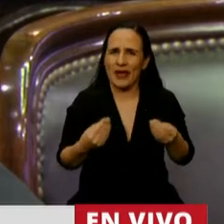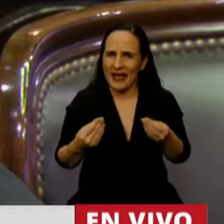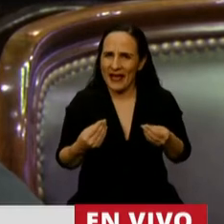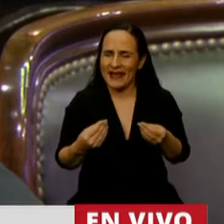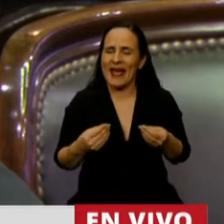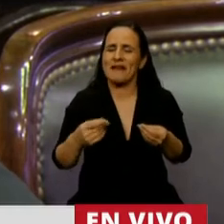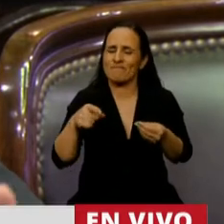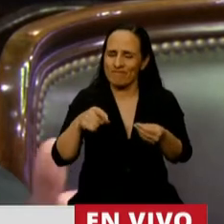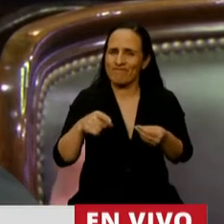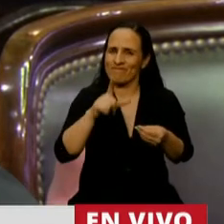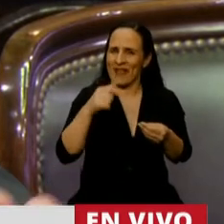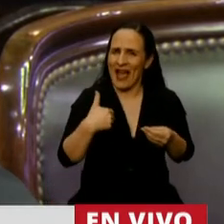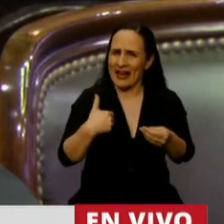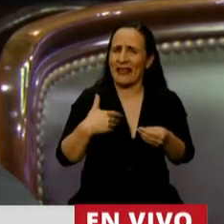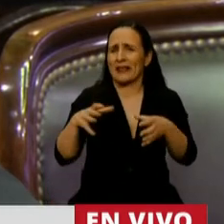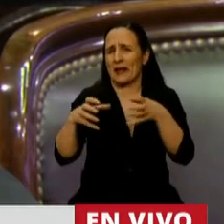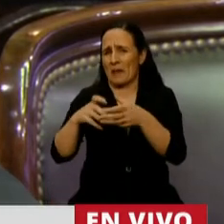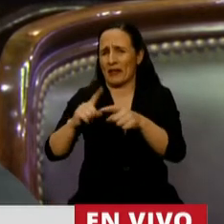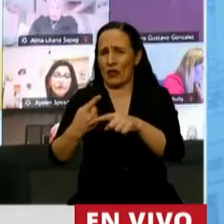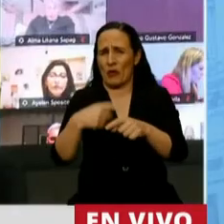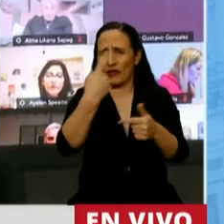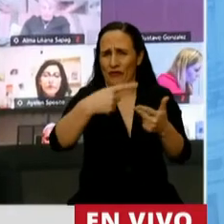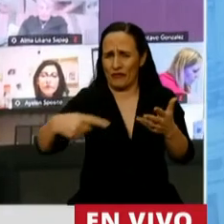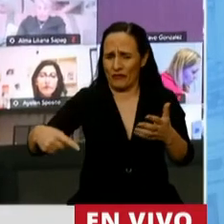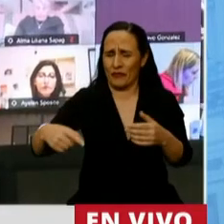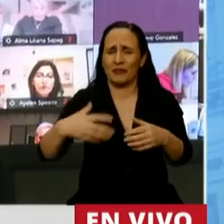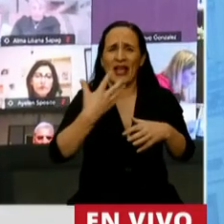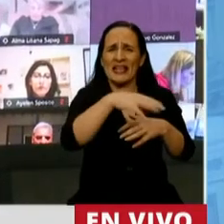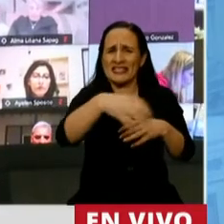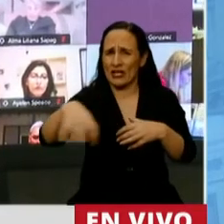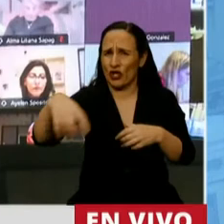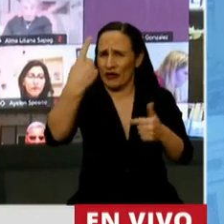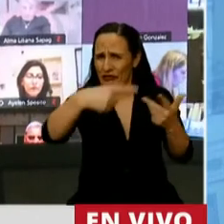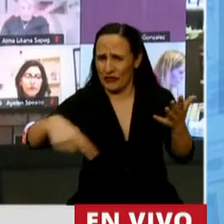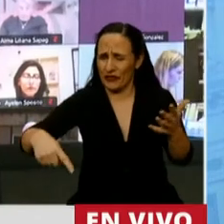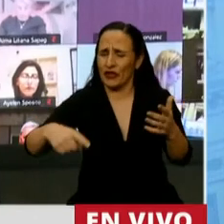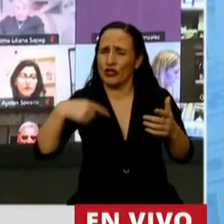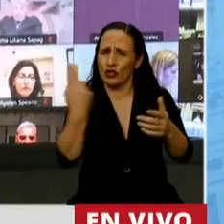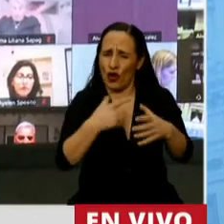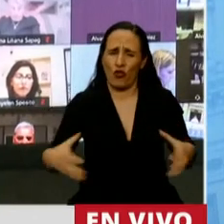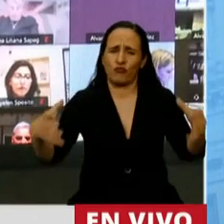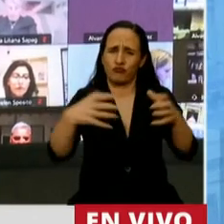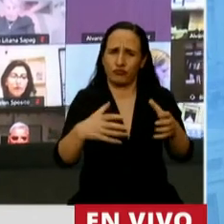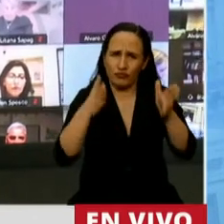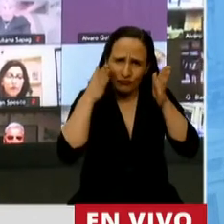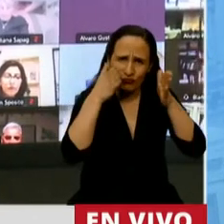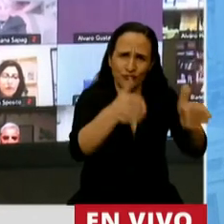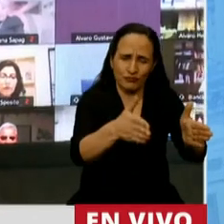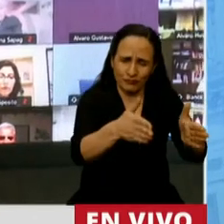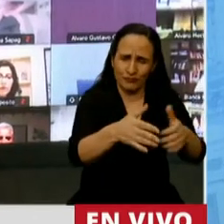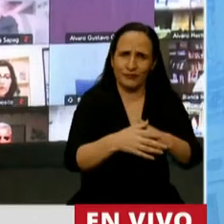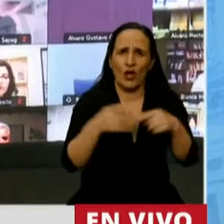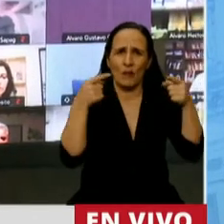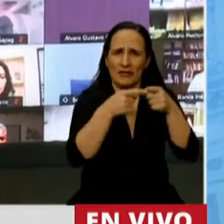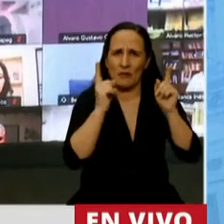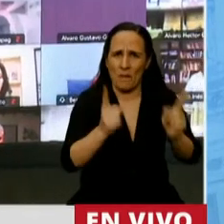país, incluso a los partidos políticos, a trabajar en esa dirección. Me parece, señor